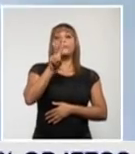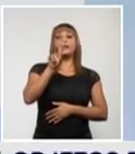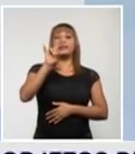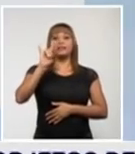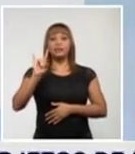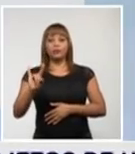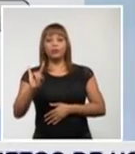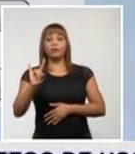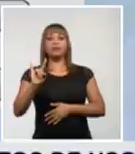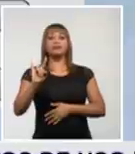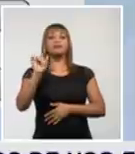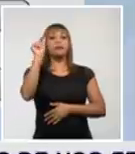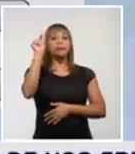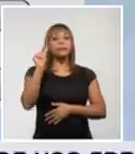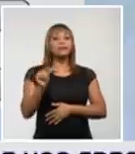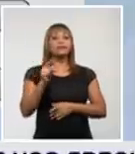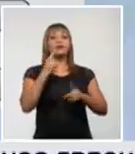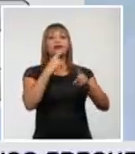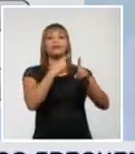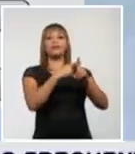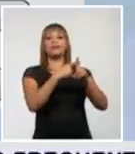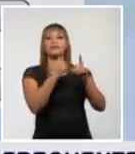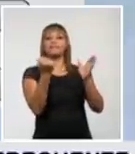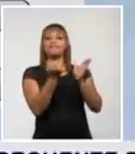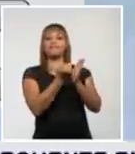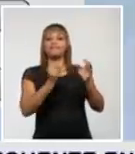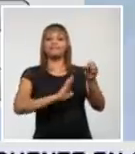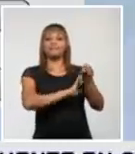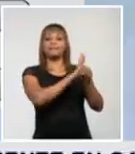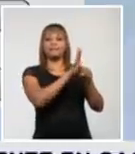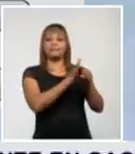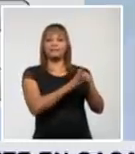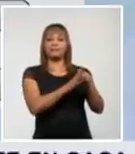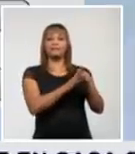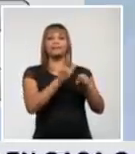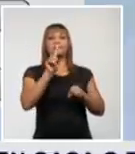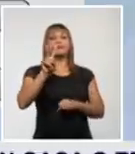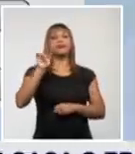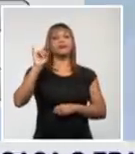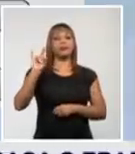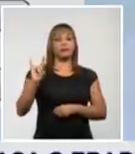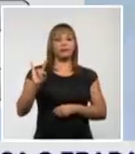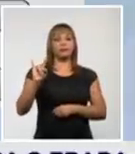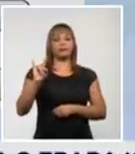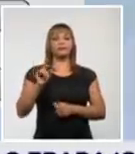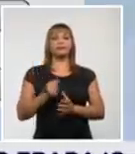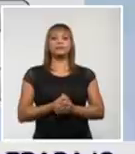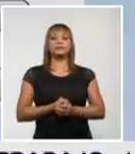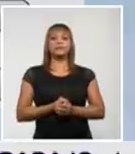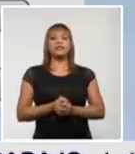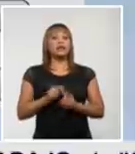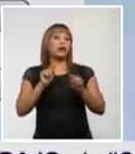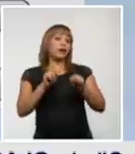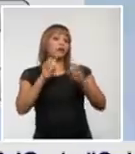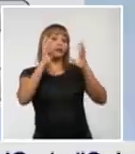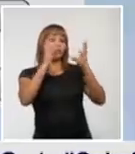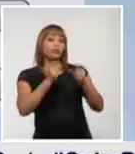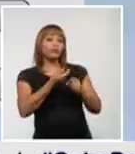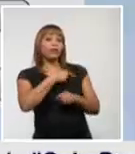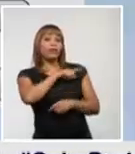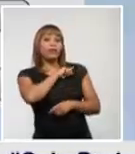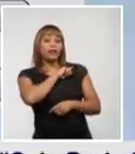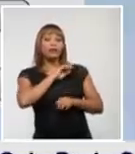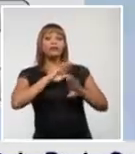personas fueron diagnosticadas con la COVID-19. Con estos resultados del día de ayer, pues ya se